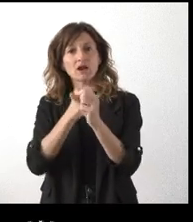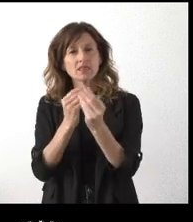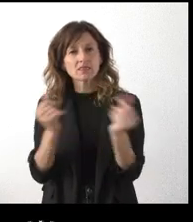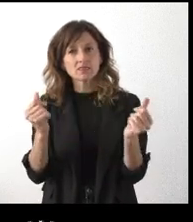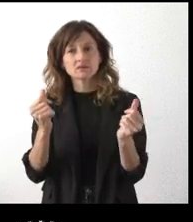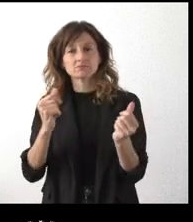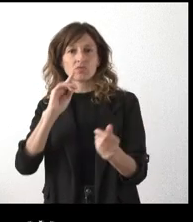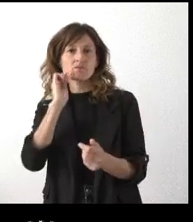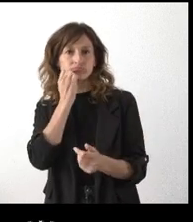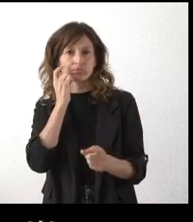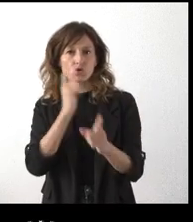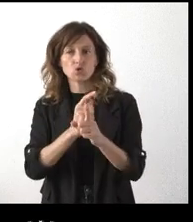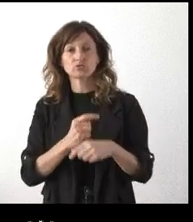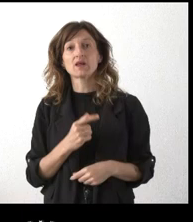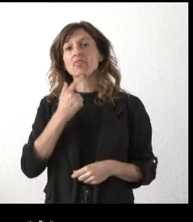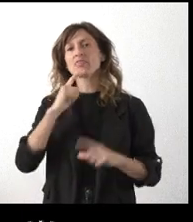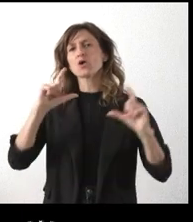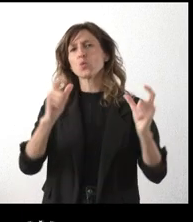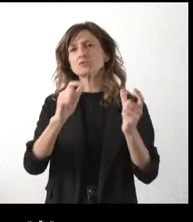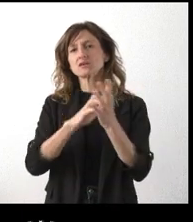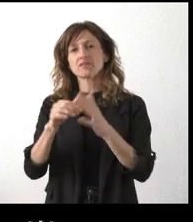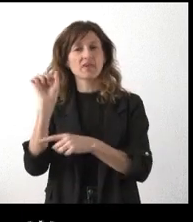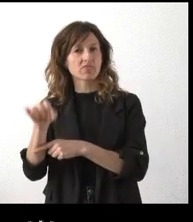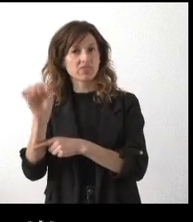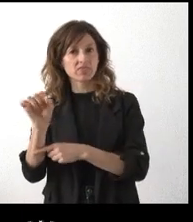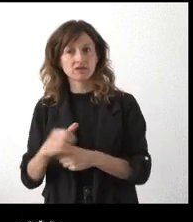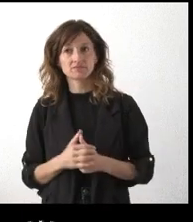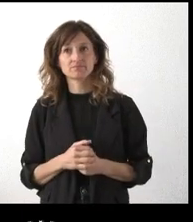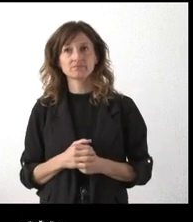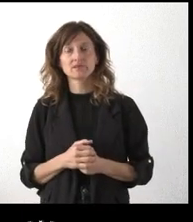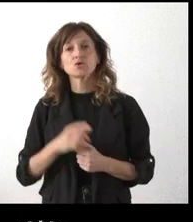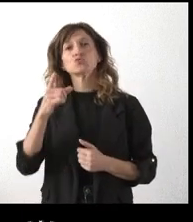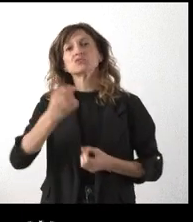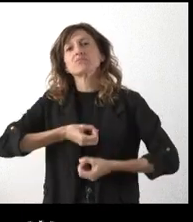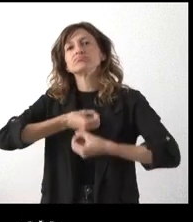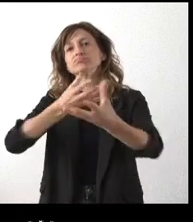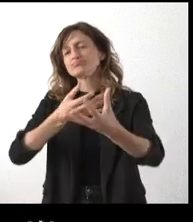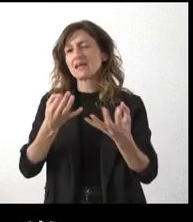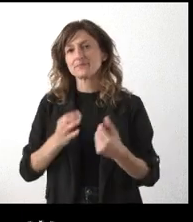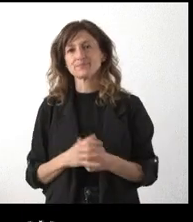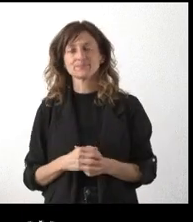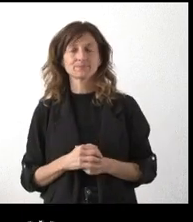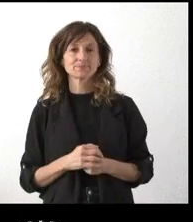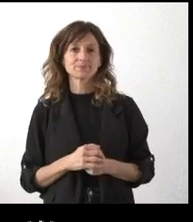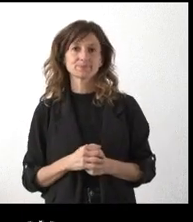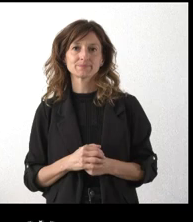y dicen que desde la junta se les está ignorando qué mensajes les pueden trasladar